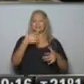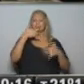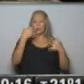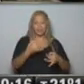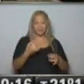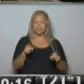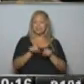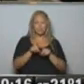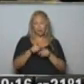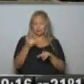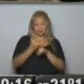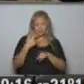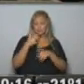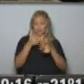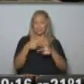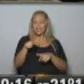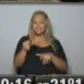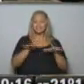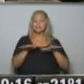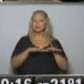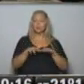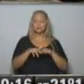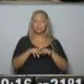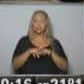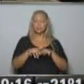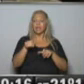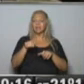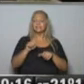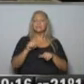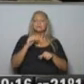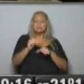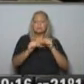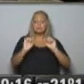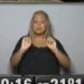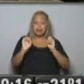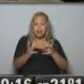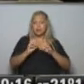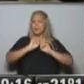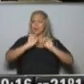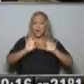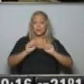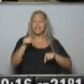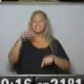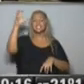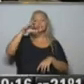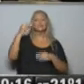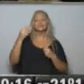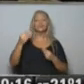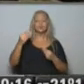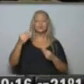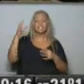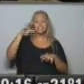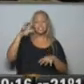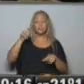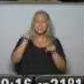siempre. Este tipo de situaciones, que cada vez es más grave, esta lluvia fue equivalente a una